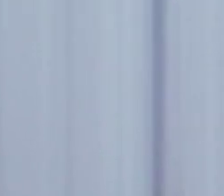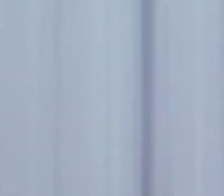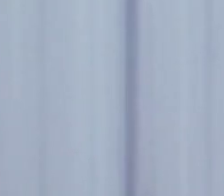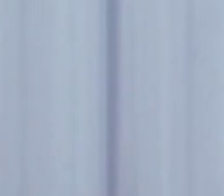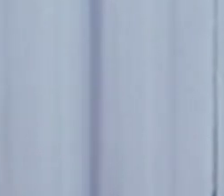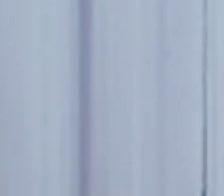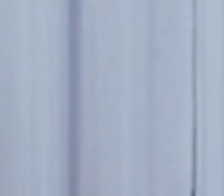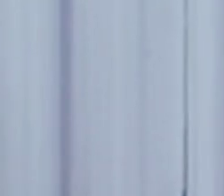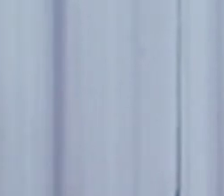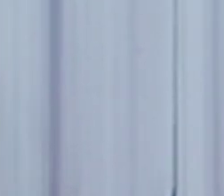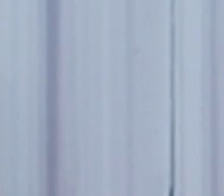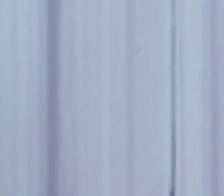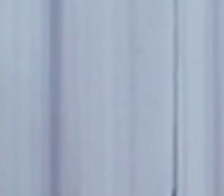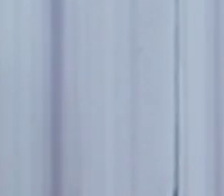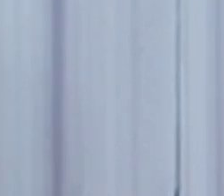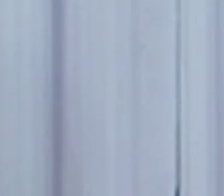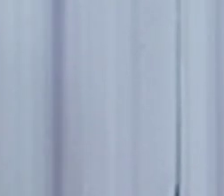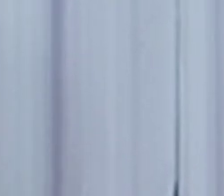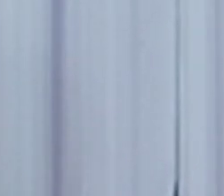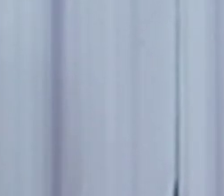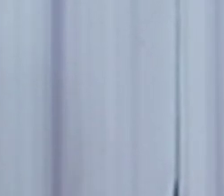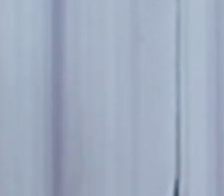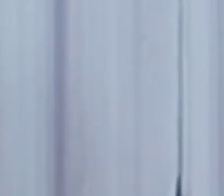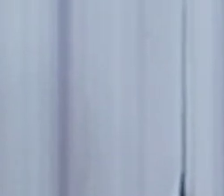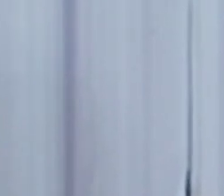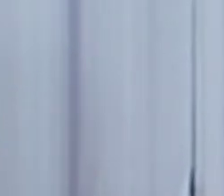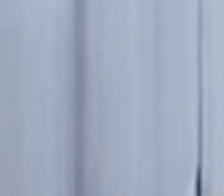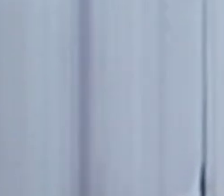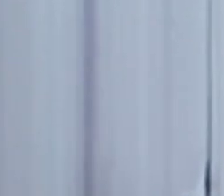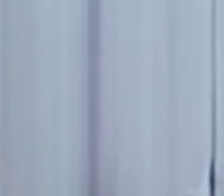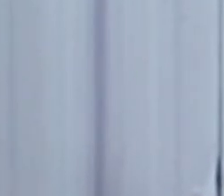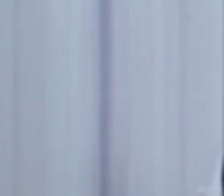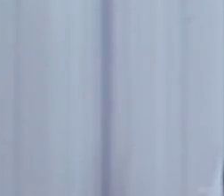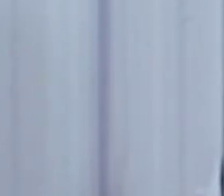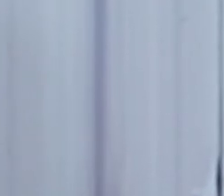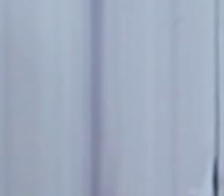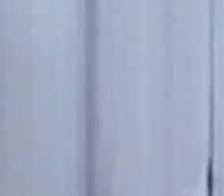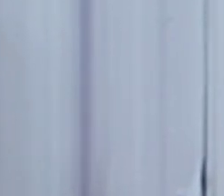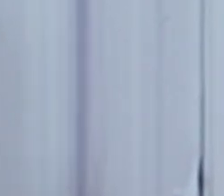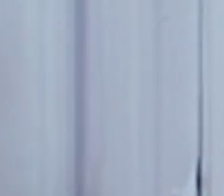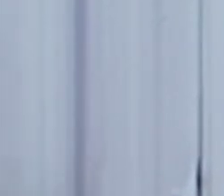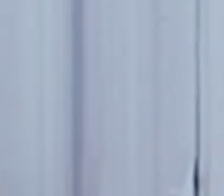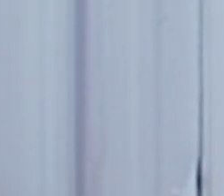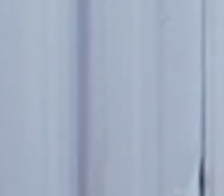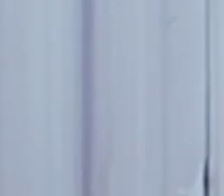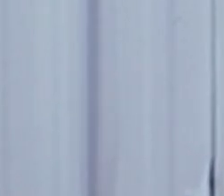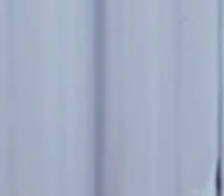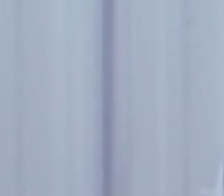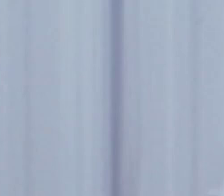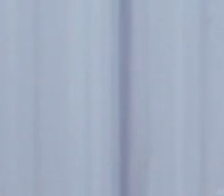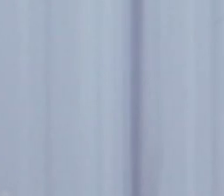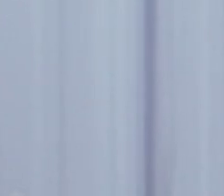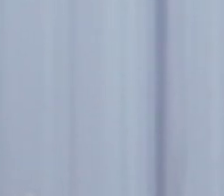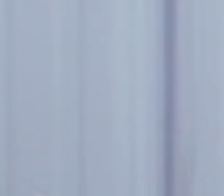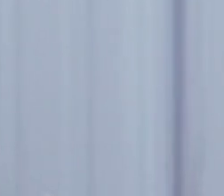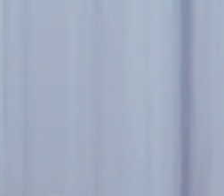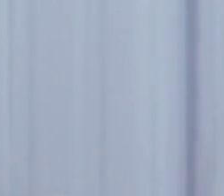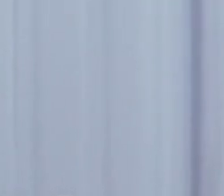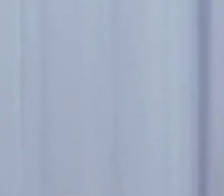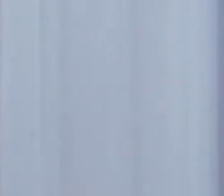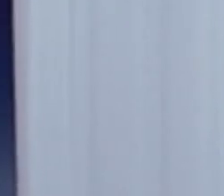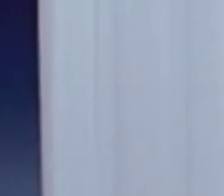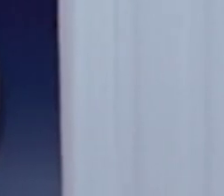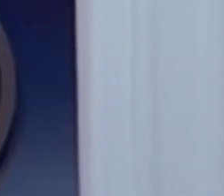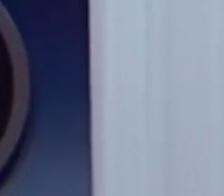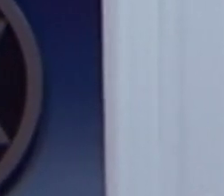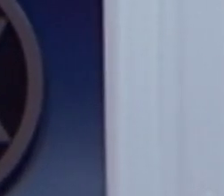de Dios. Y yo quisiera que buscásemos en nuestra Biblia Ezequiel capítulo 12 y versículo 2. Los llamados